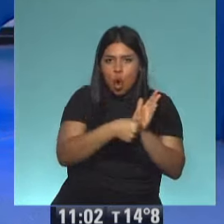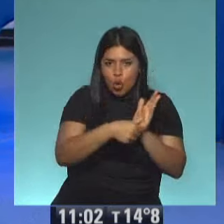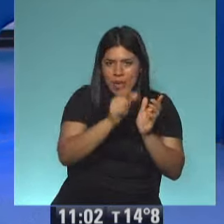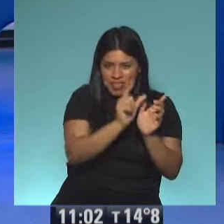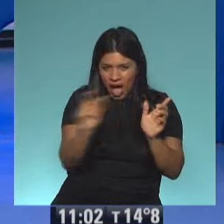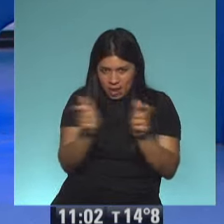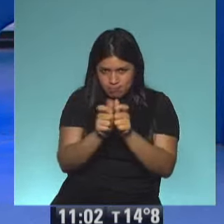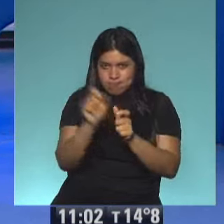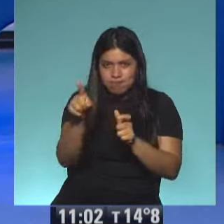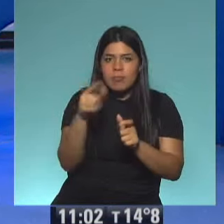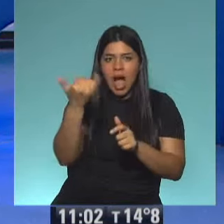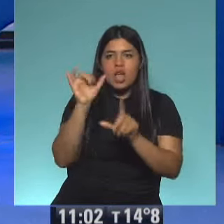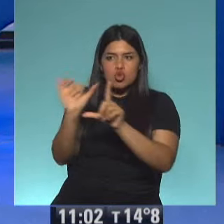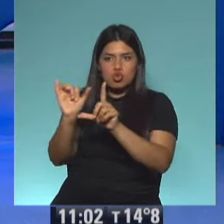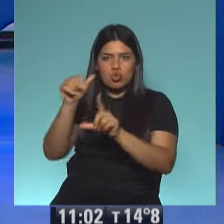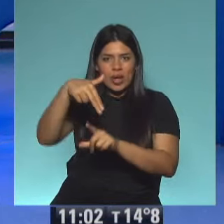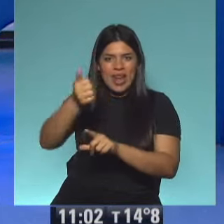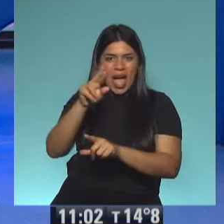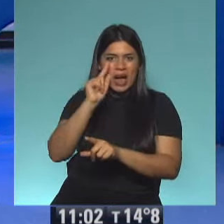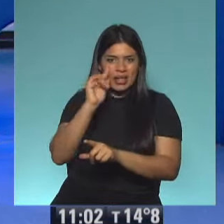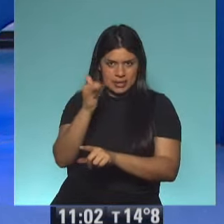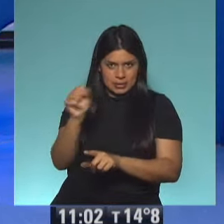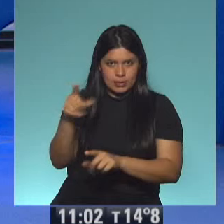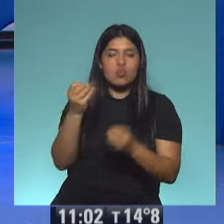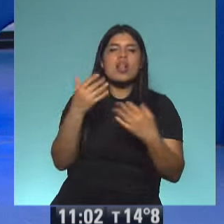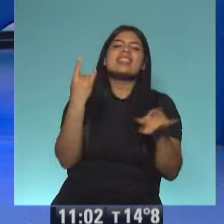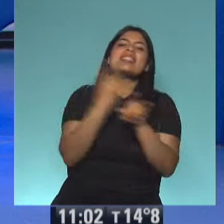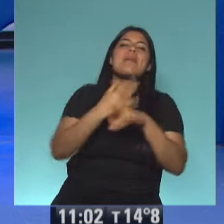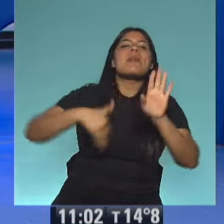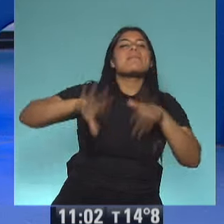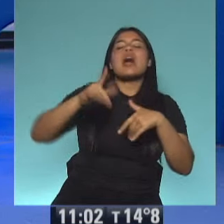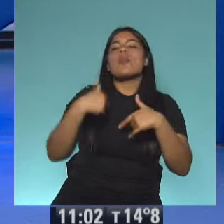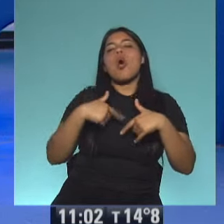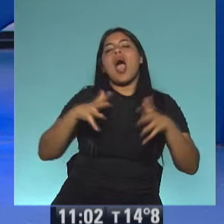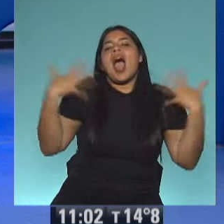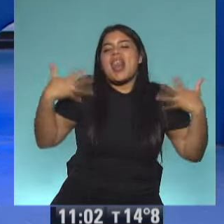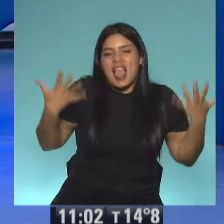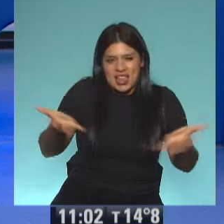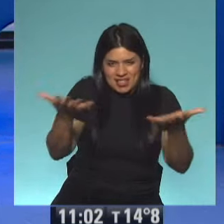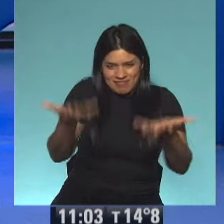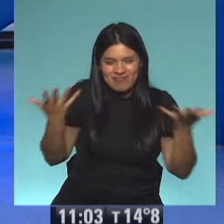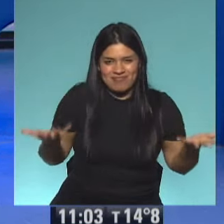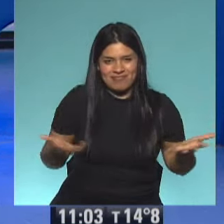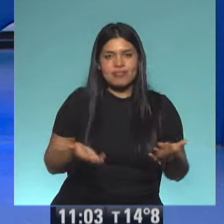La parte de la crítica es más rápida siempre. Ajá. Porque es un poco más alegre y más para divertirse. Entonces, vamos así, mirá.